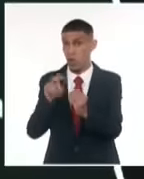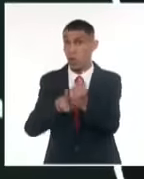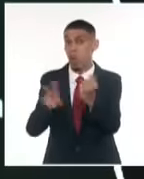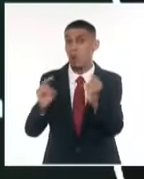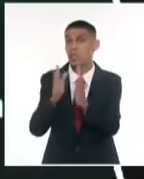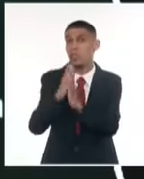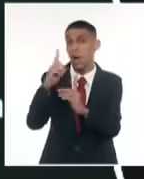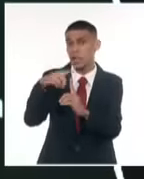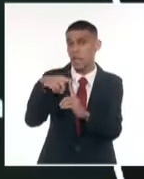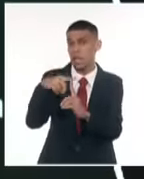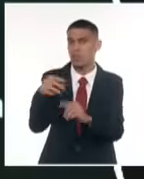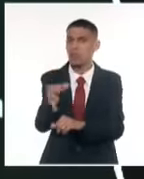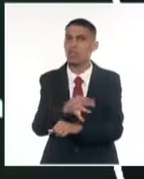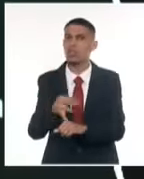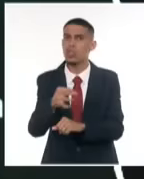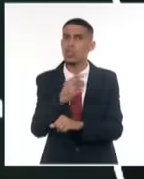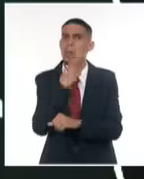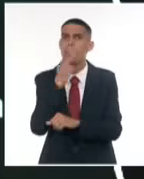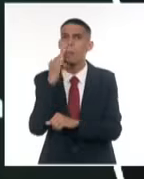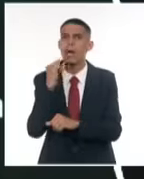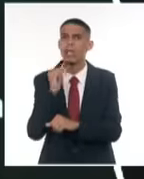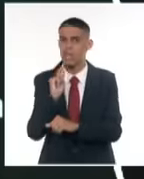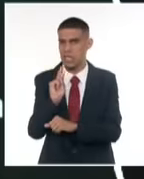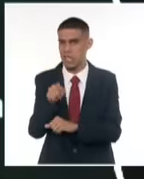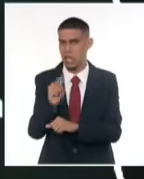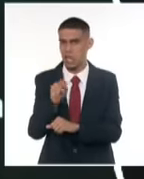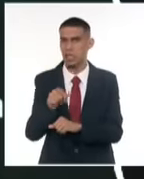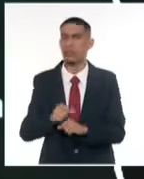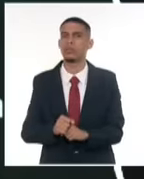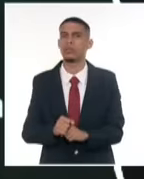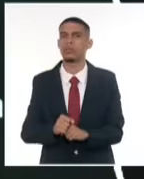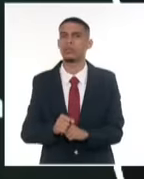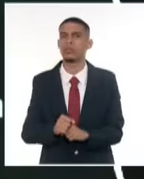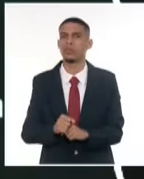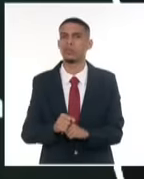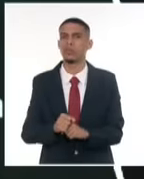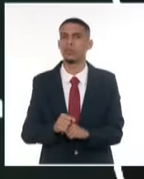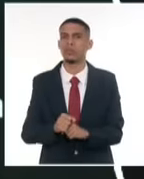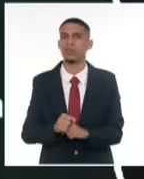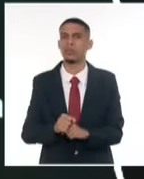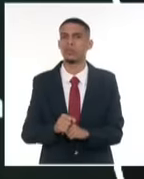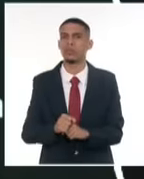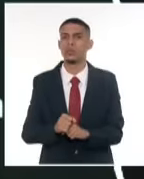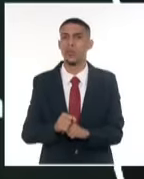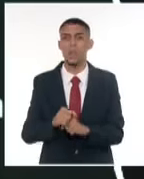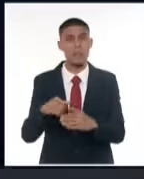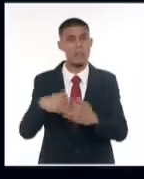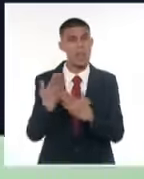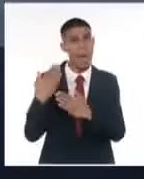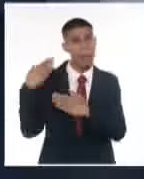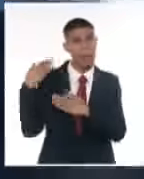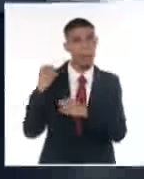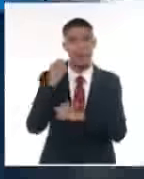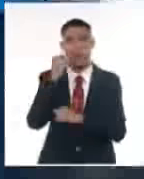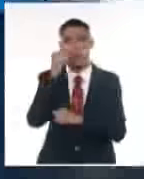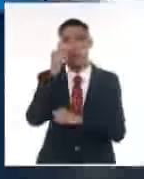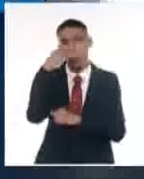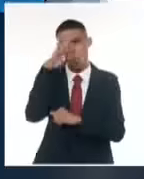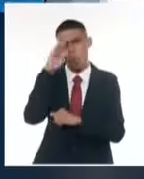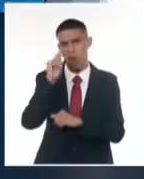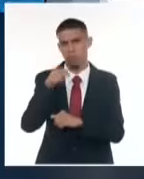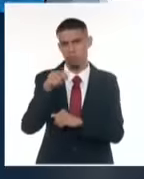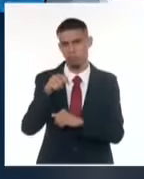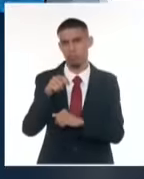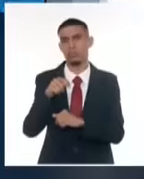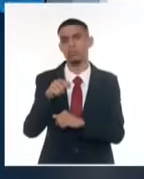Martí, procedente del sur de la Florida, arribó de forma ilegal en días recientes un cubano residente en